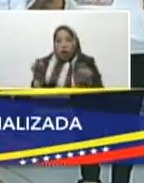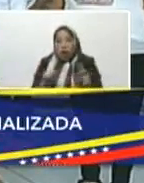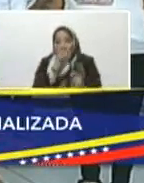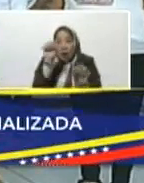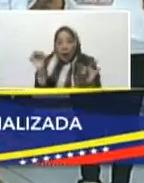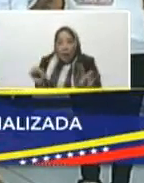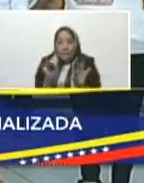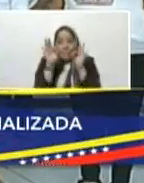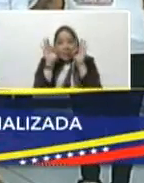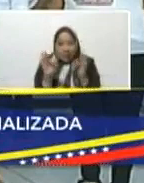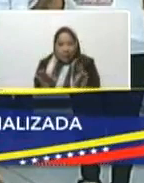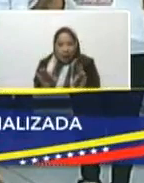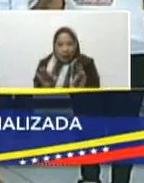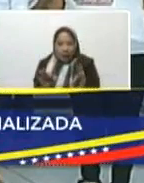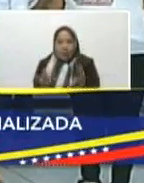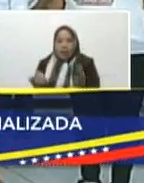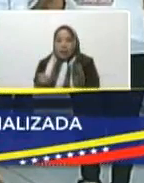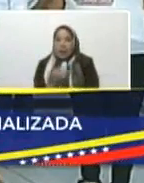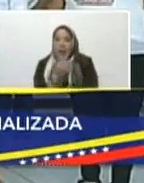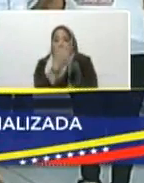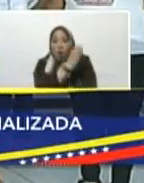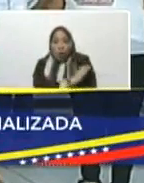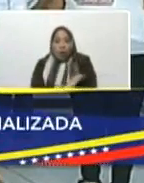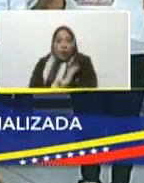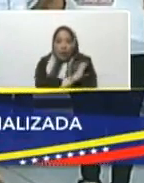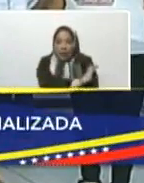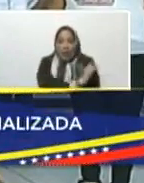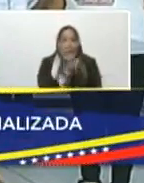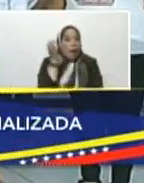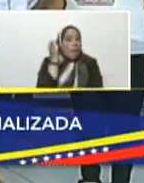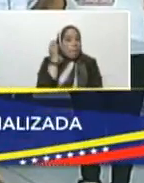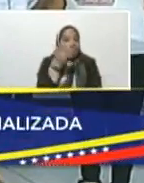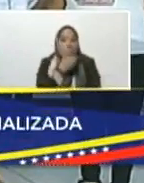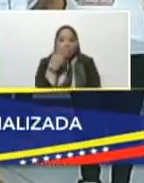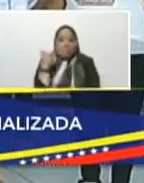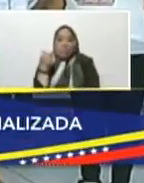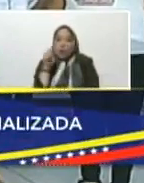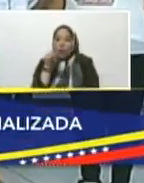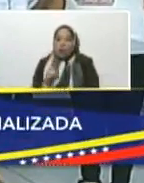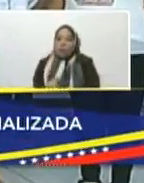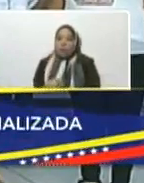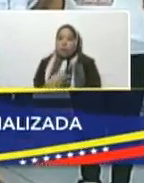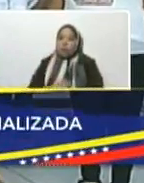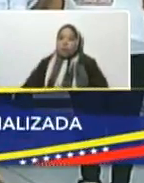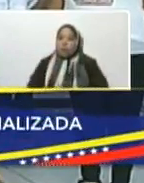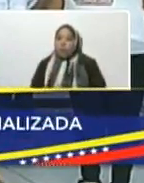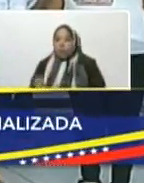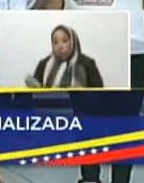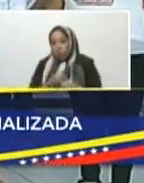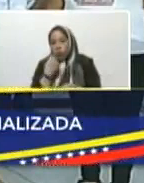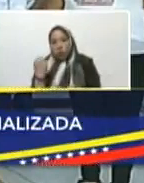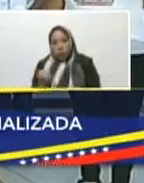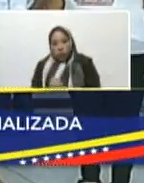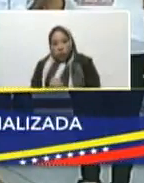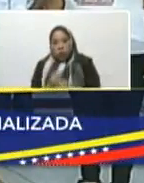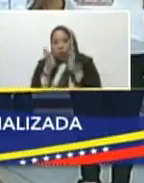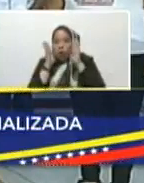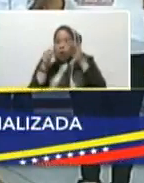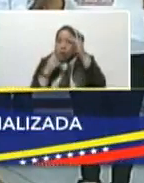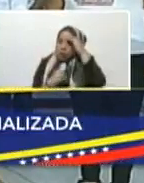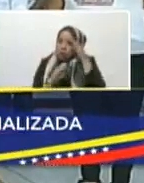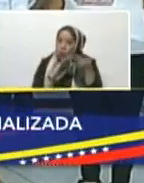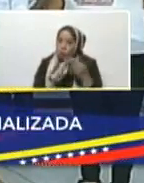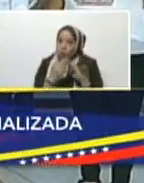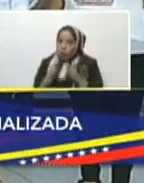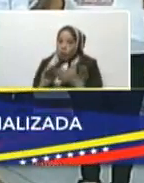ayudar indudablemente al servicio eficiente, a las mejoras inmediatas y por supuesto también seguir trabajando la atención comunitaria,